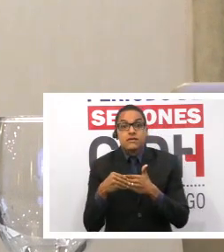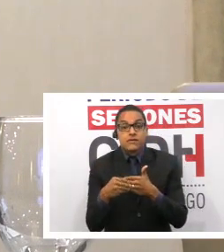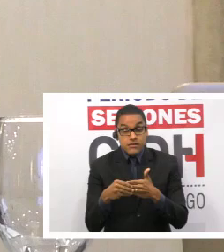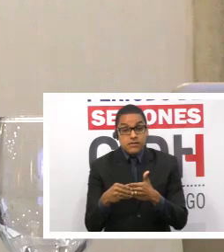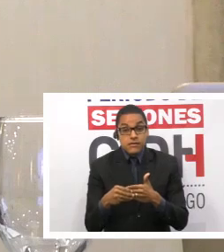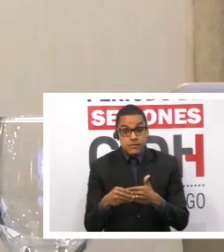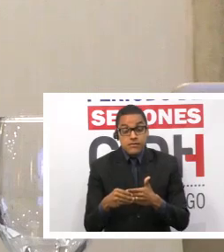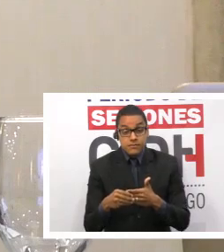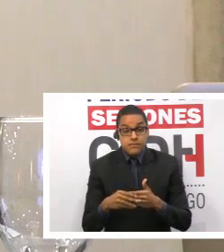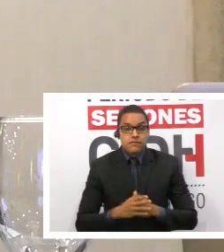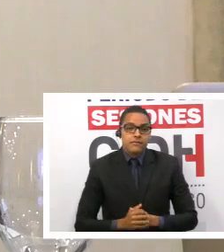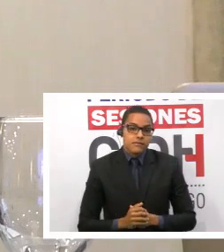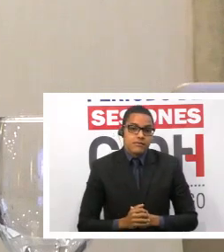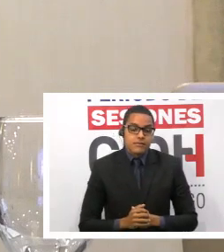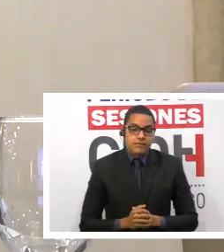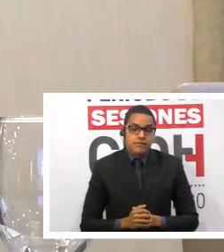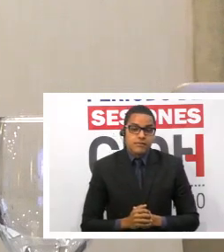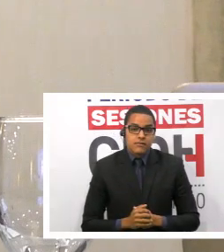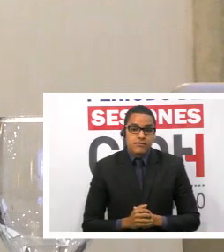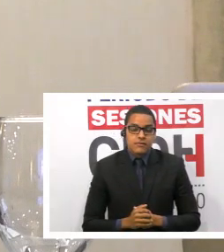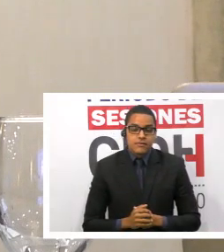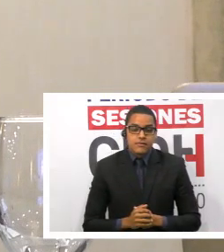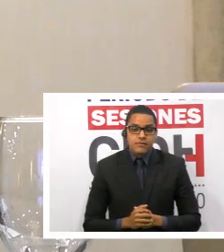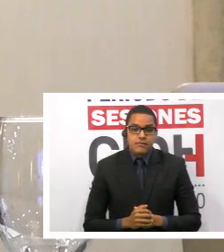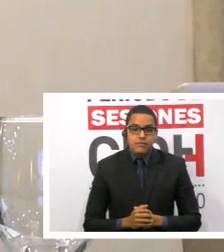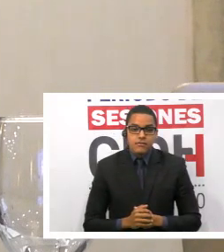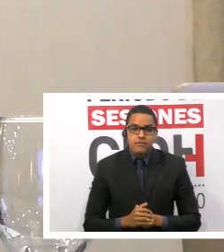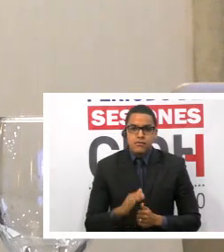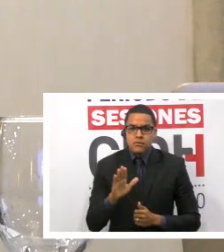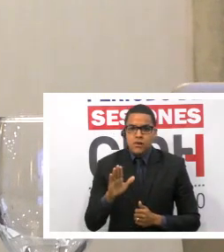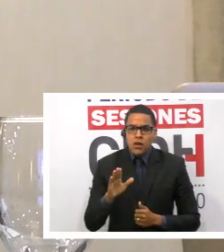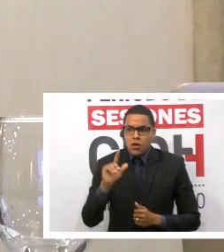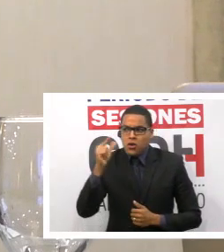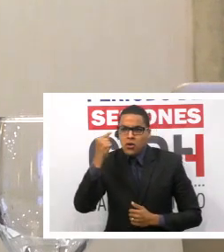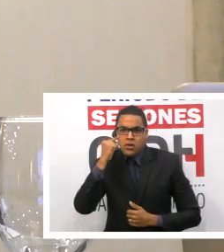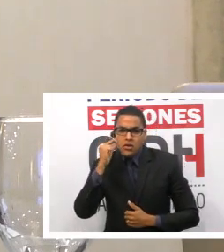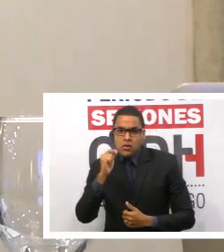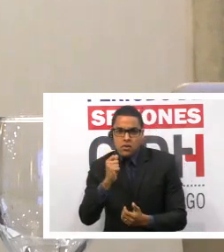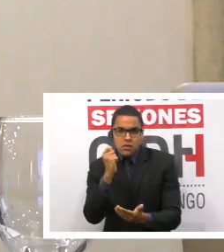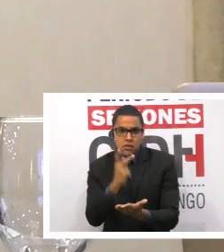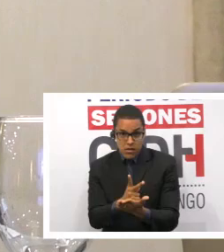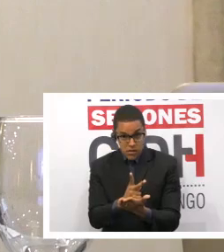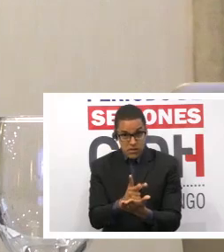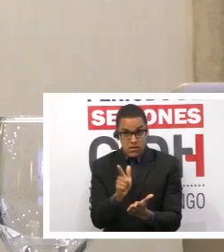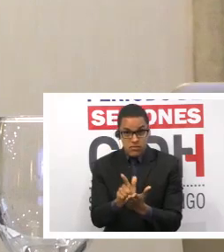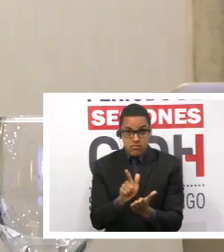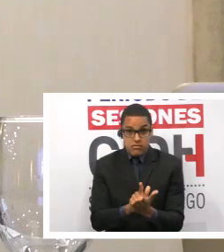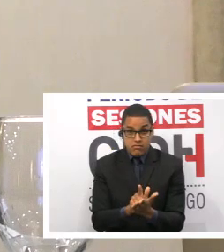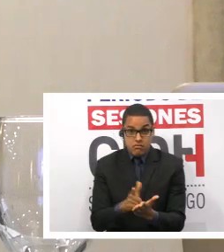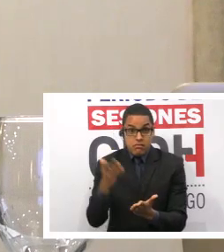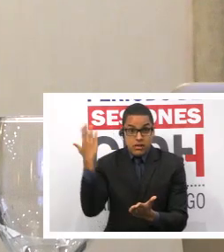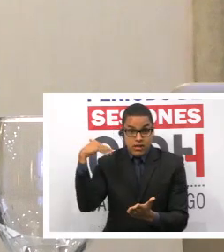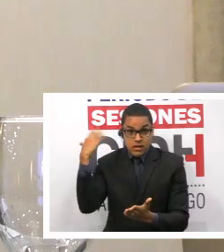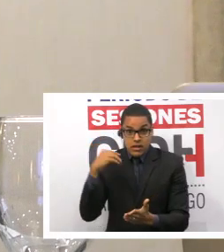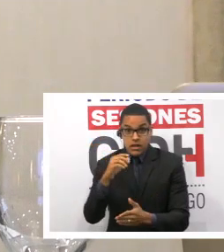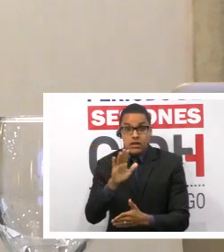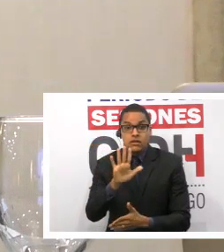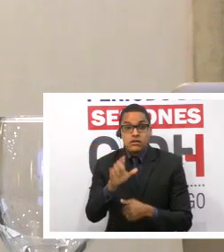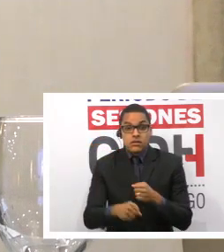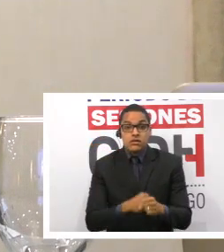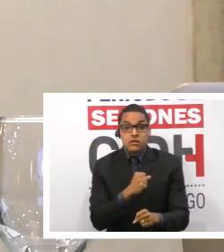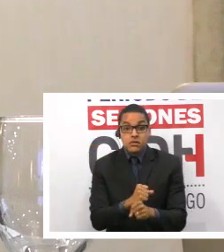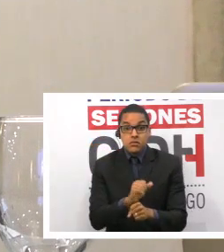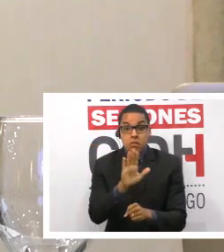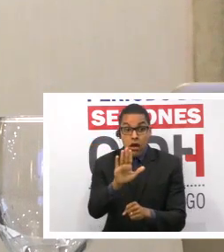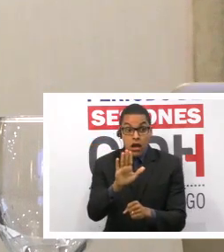a pesar de lo cual una norma que se aprobó para combatir la ilusión tributaria hace cinco años sigue congelada y sin